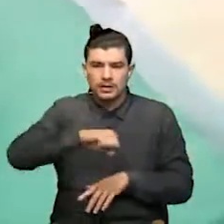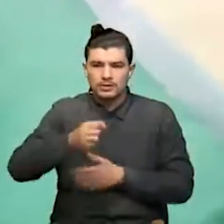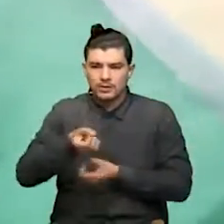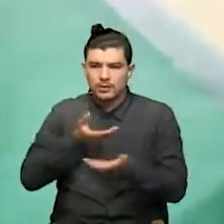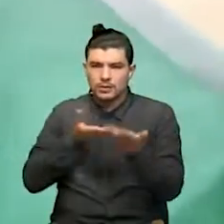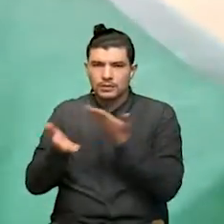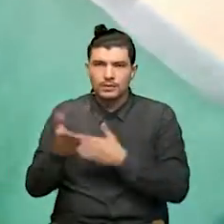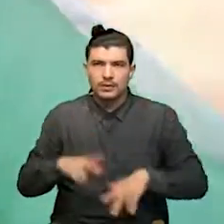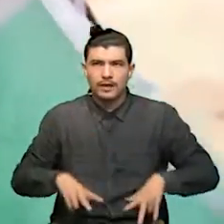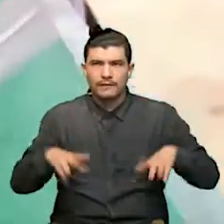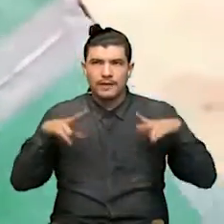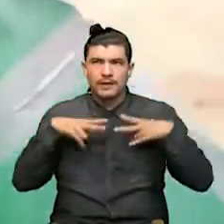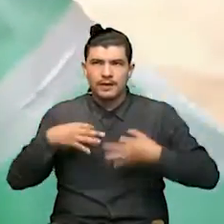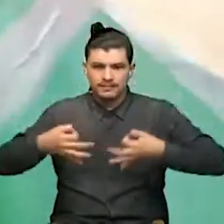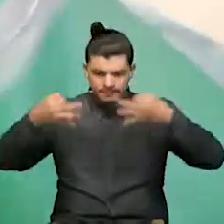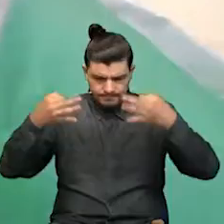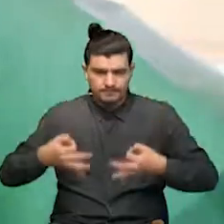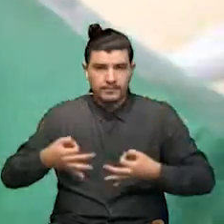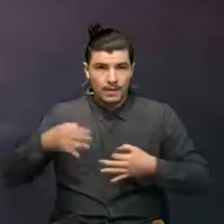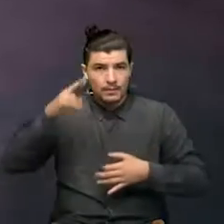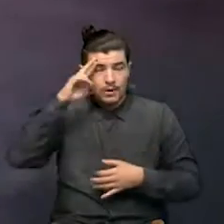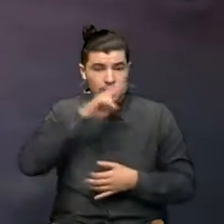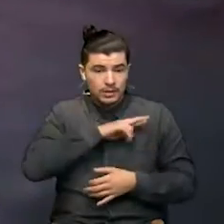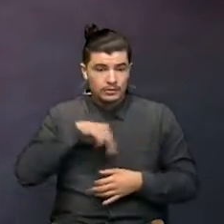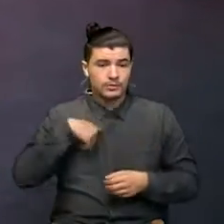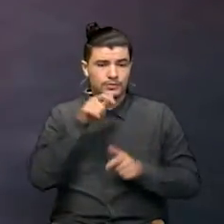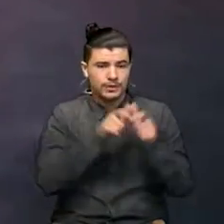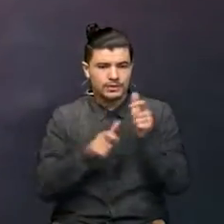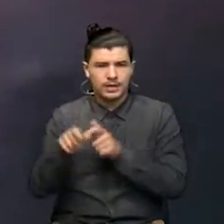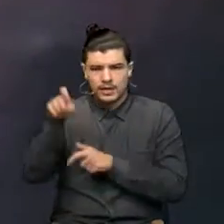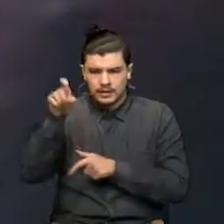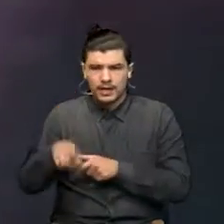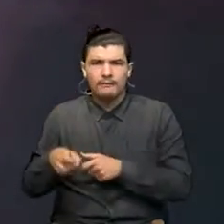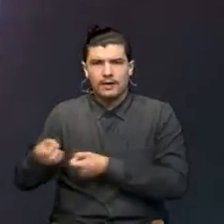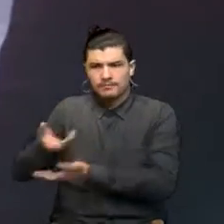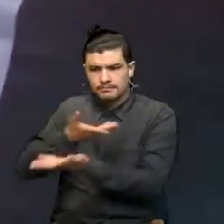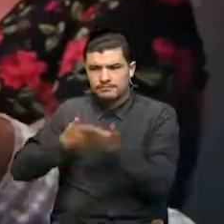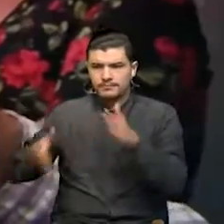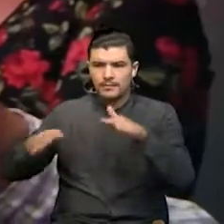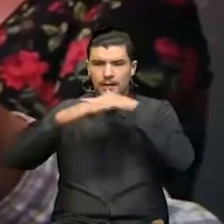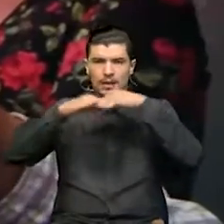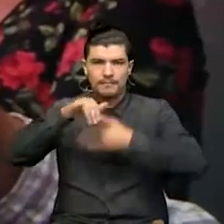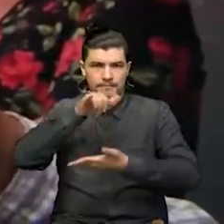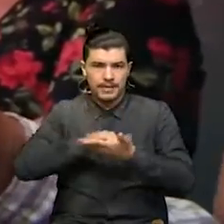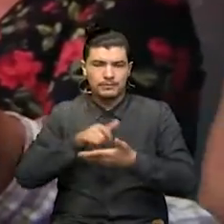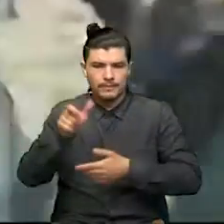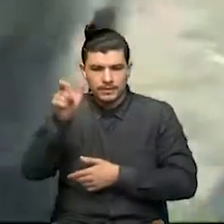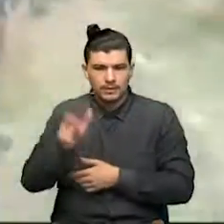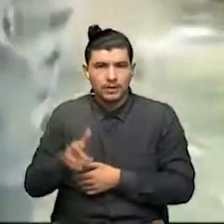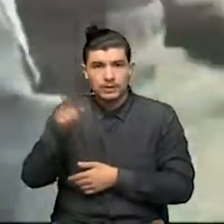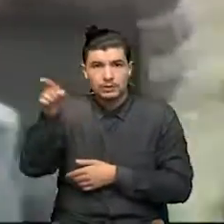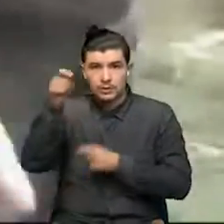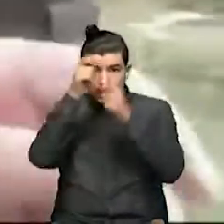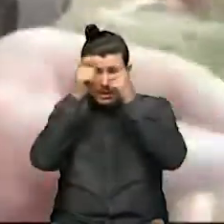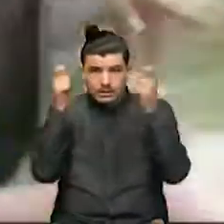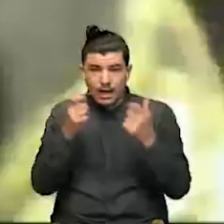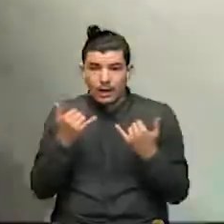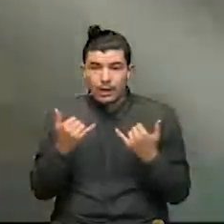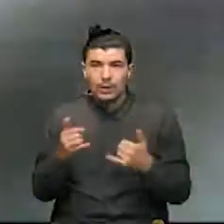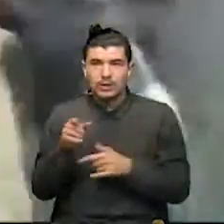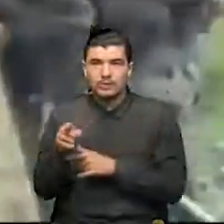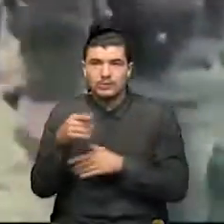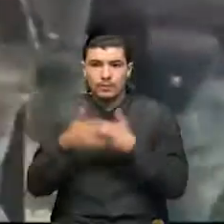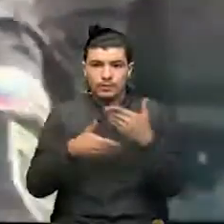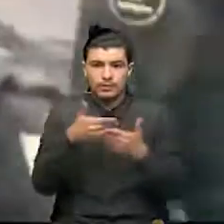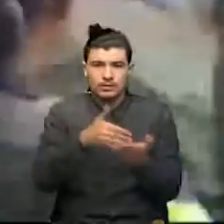de vida en condiciones dignas, porque somos personas y debemos ser tratadas en esta misma condición de persona por el Estado. Este proceso de